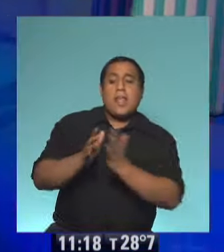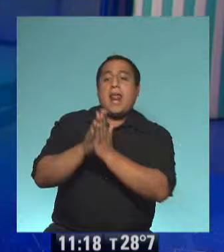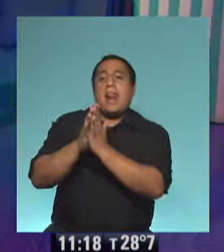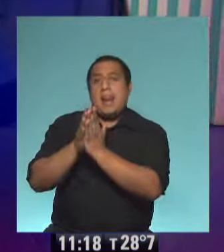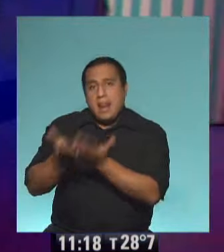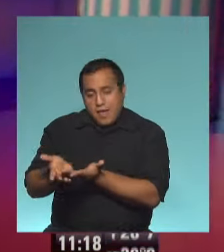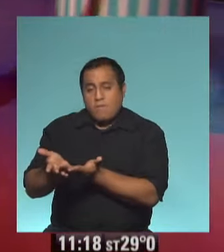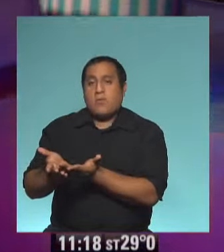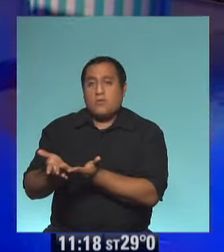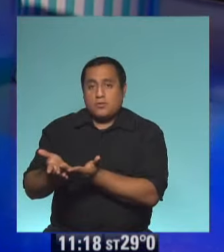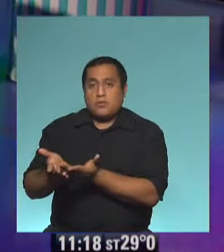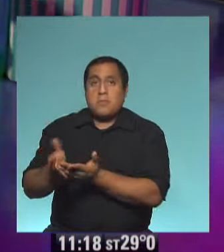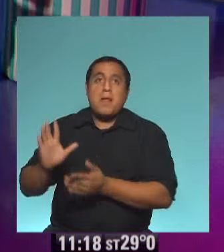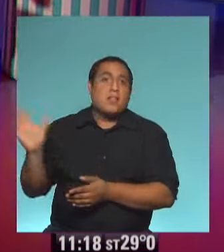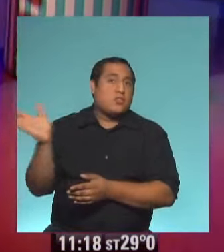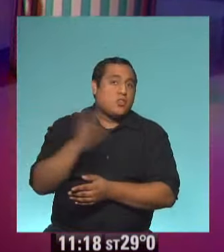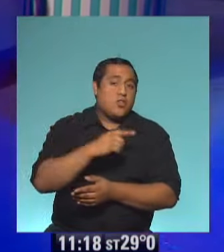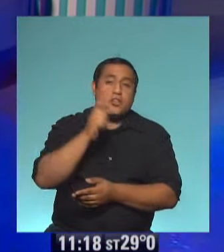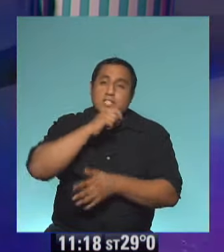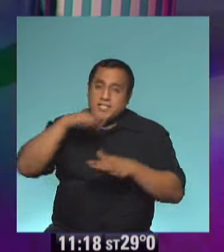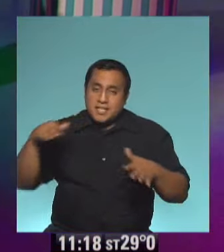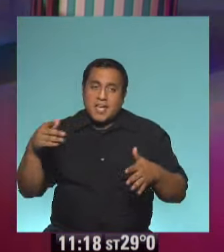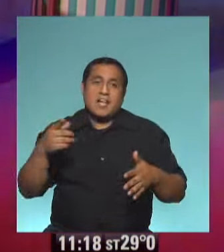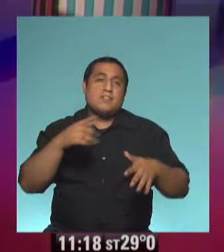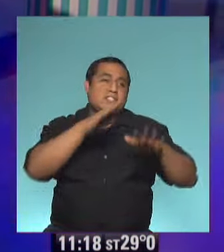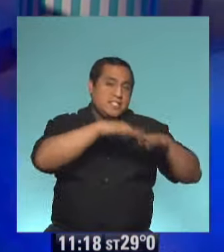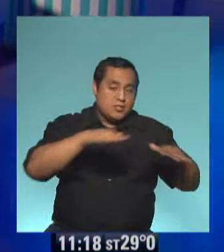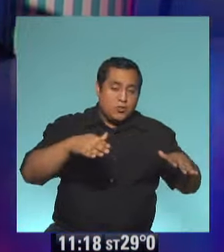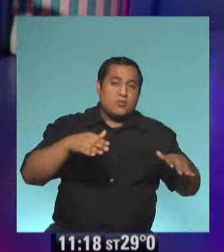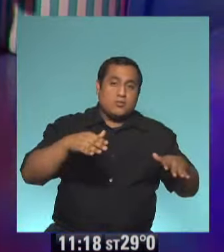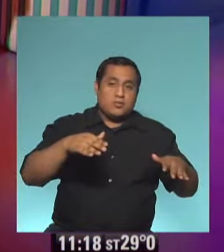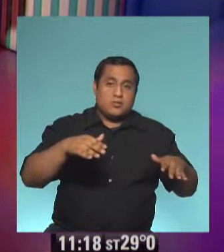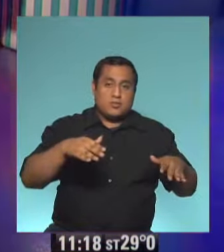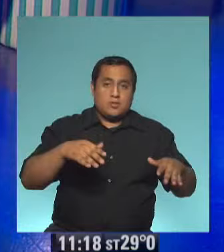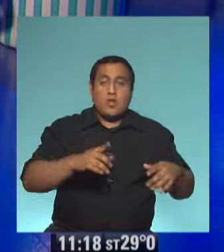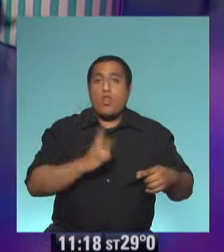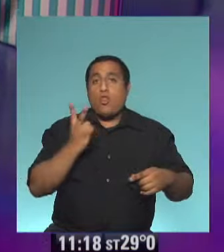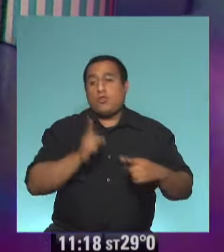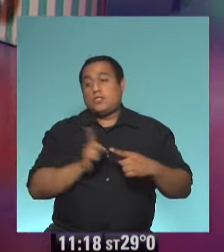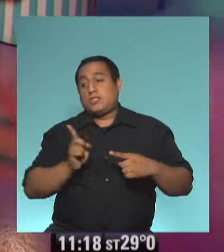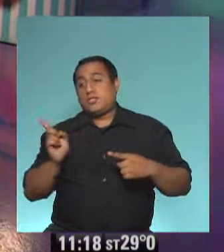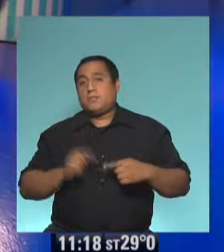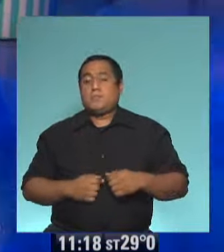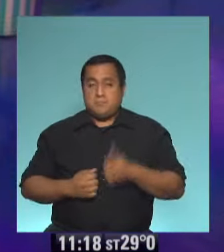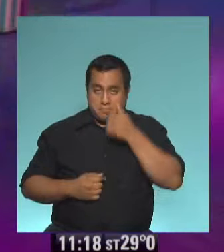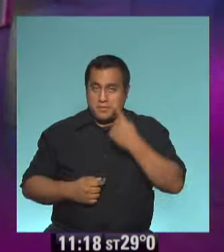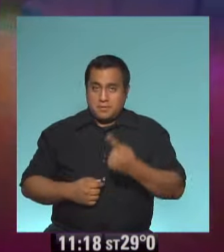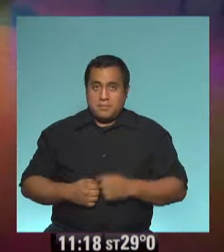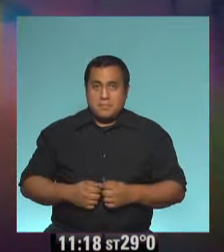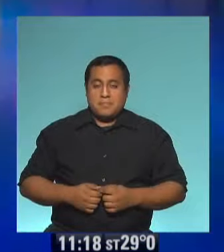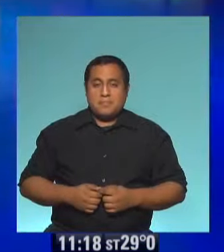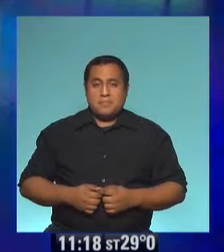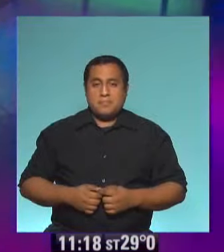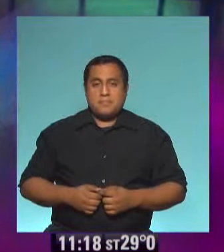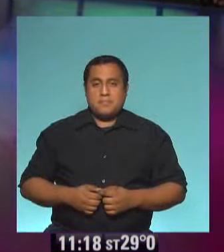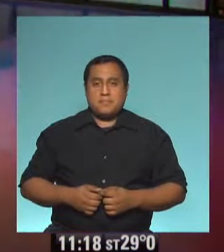libros para las chicas y los chicos. Señalo, señalo. Así que, dos para la derecha, dos para la izquierda,